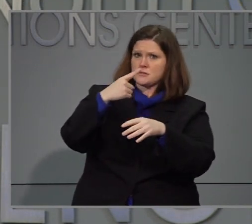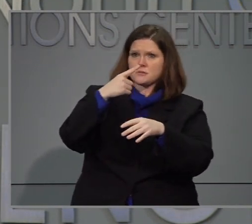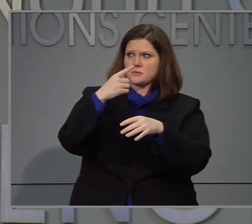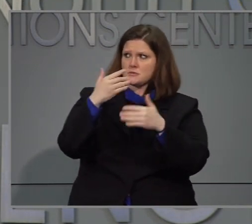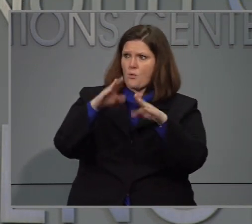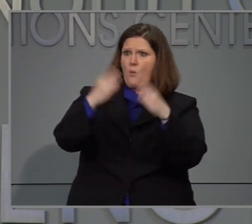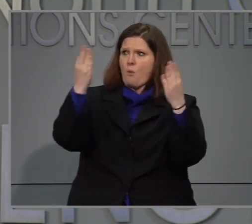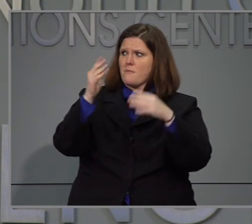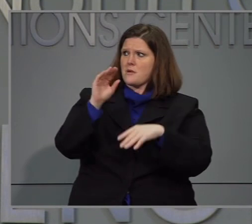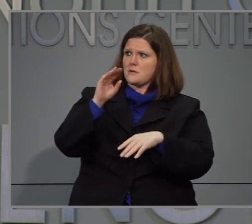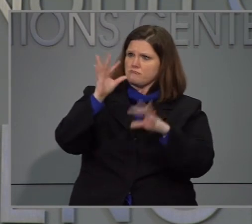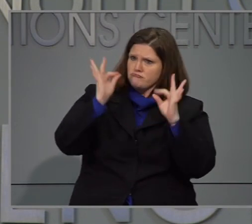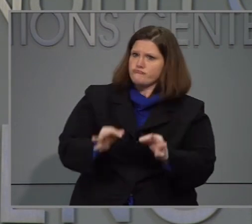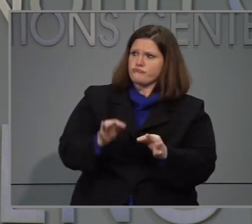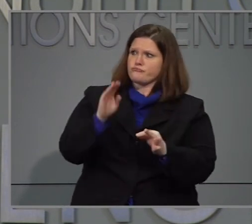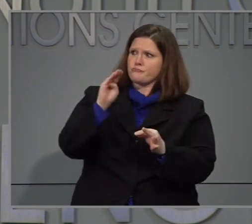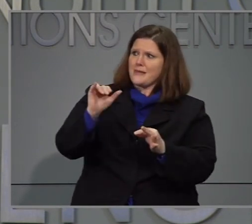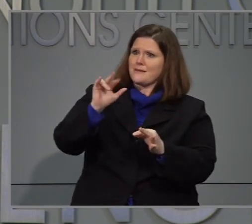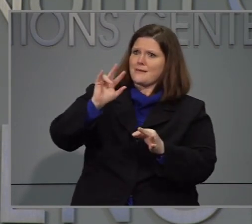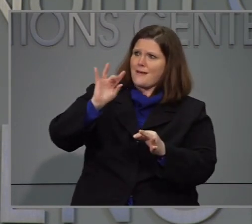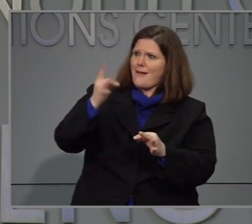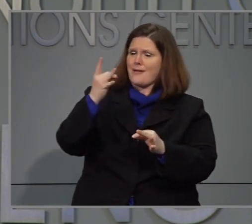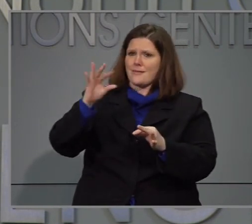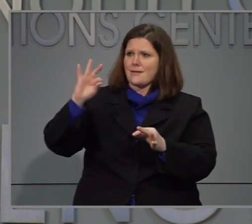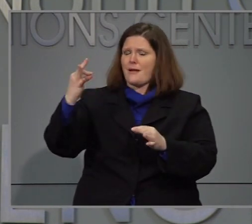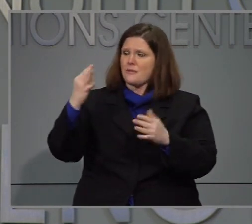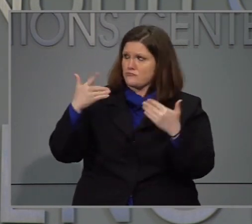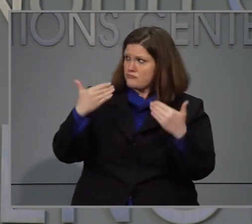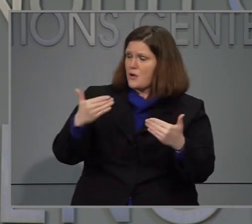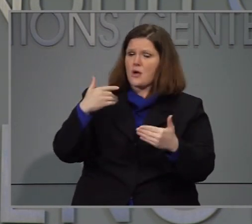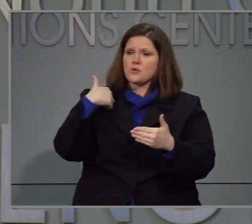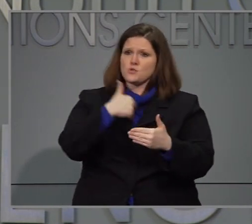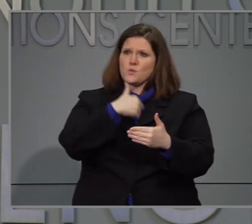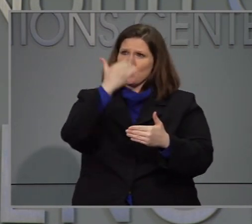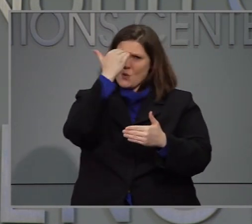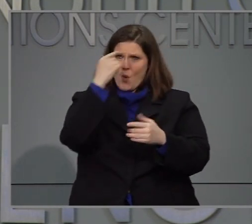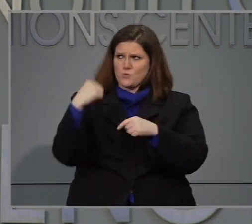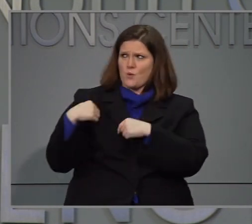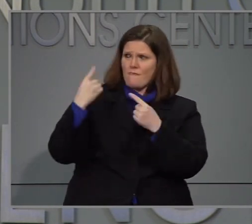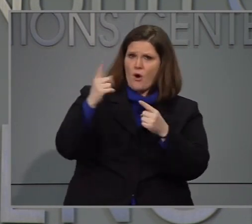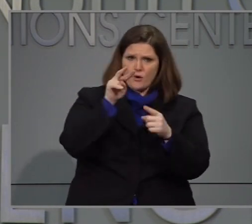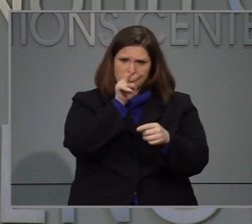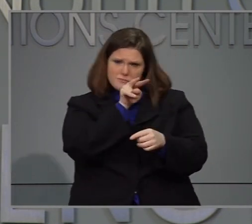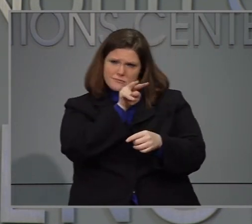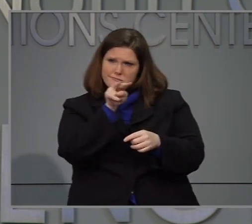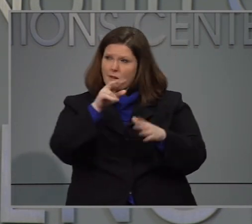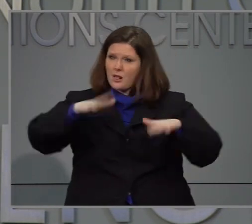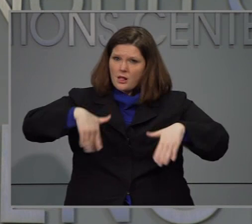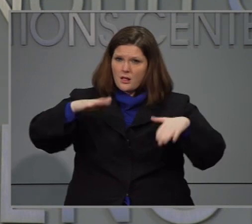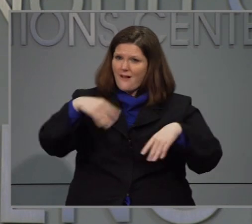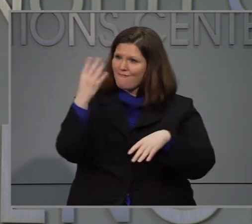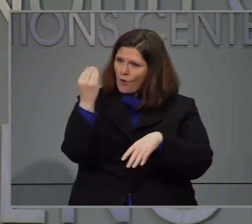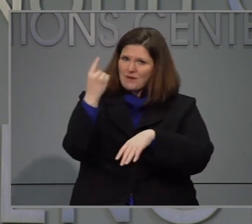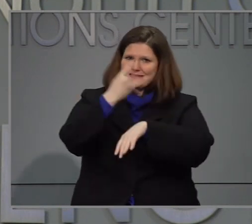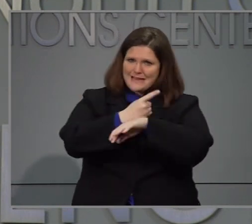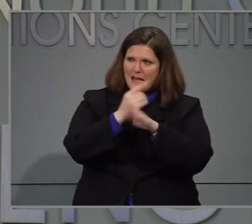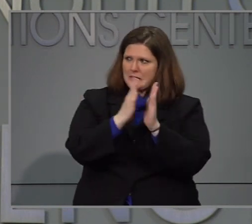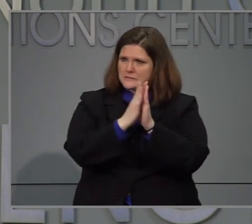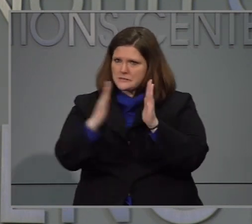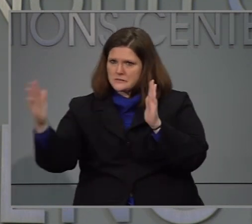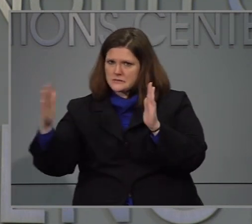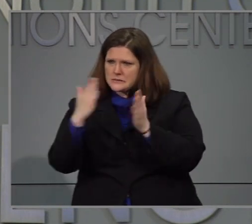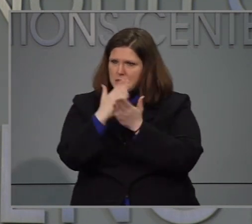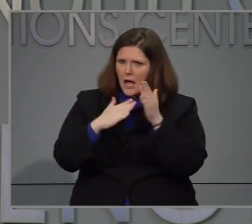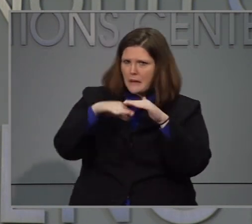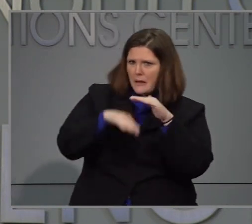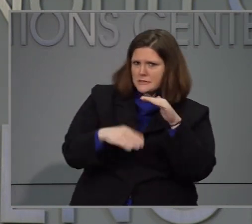La reducción en estos indicadores de 14 días, el virus está con nosotros y va a haber un nivel establecido a